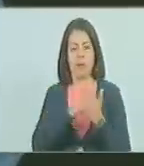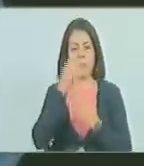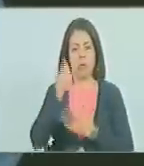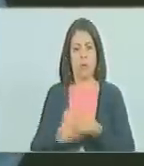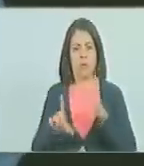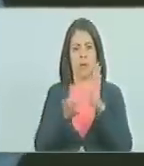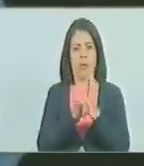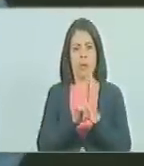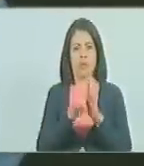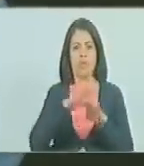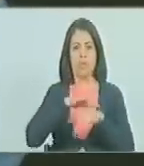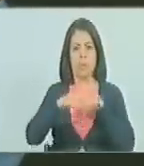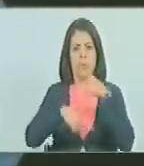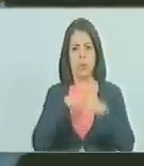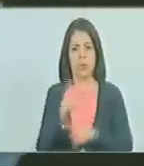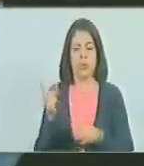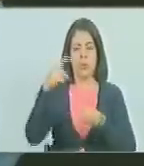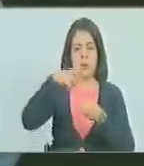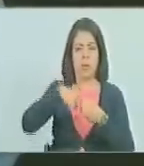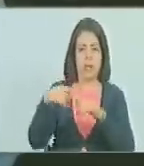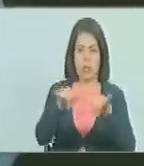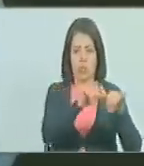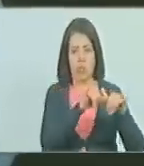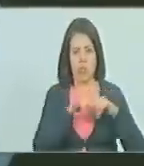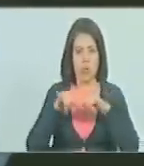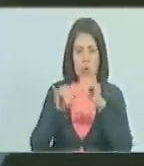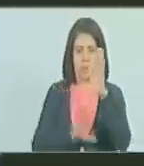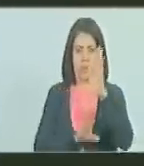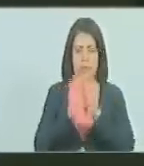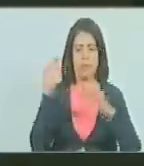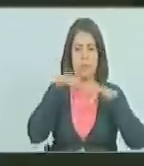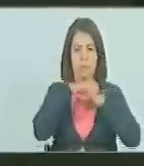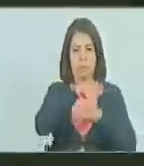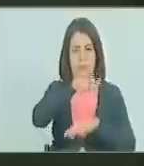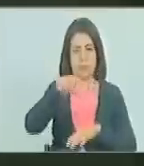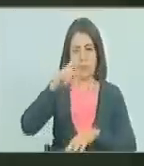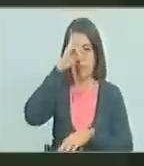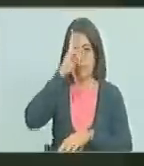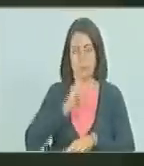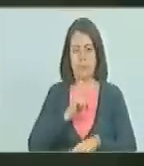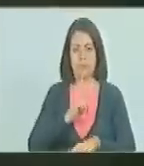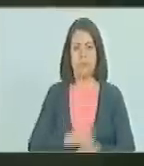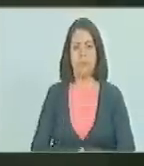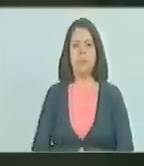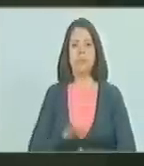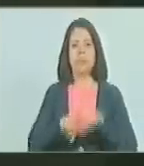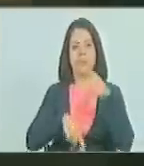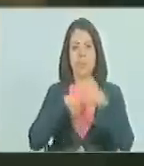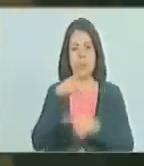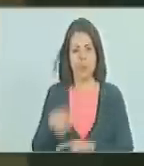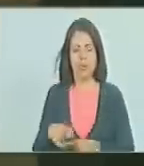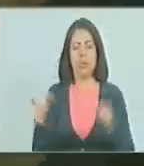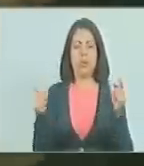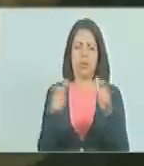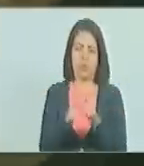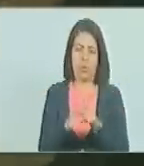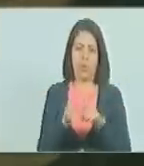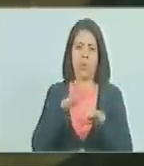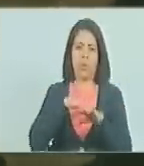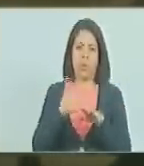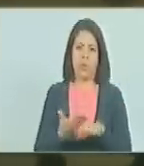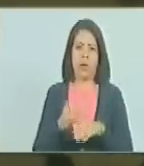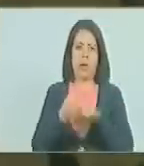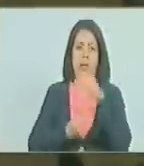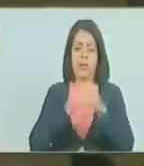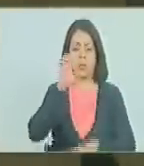proyecto de ley orgánica para la inclusión, igualdad y desarrollo integral de las personas con discapacidad para las futuras sesiones, por cuanto haremos